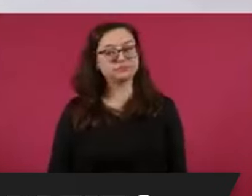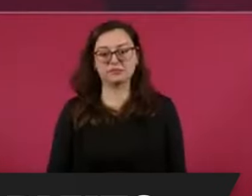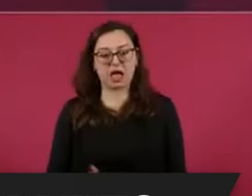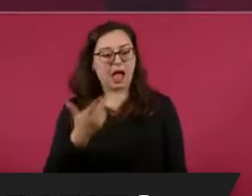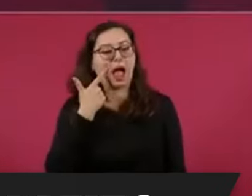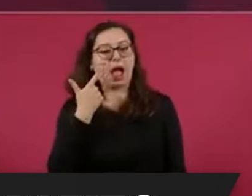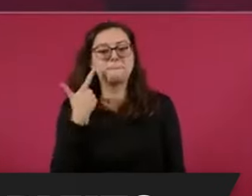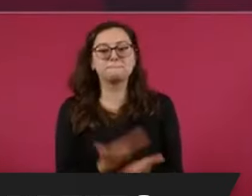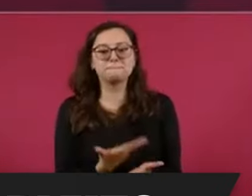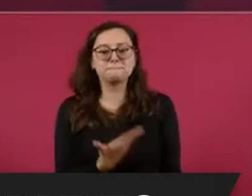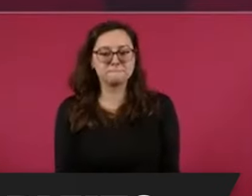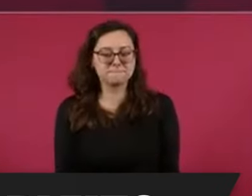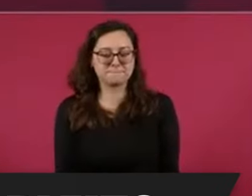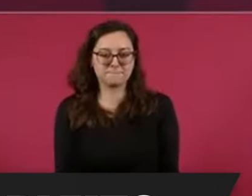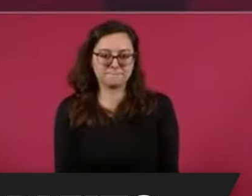pruebas